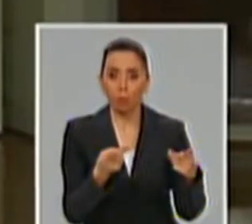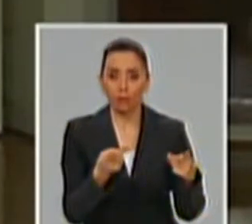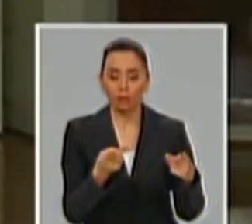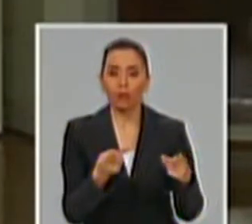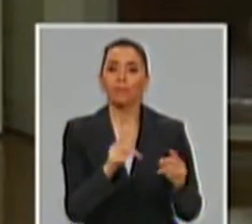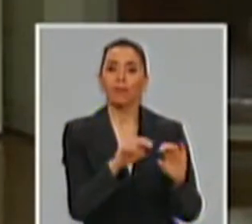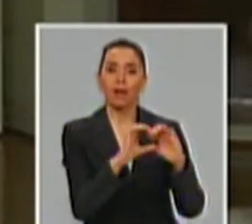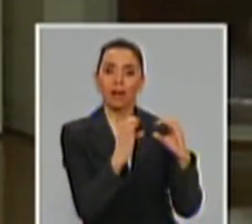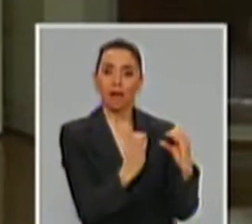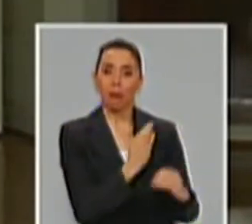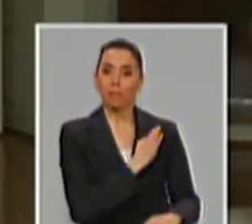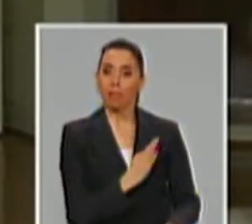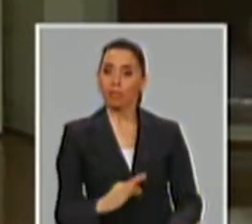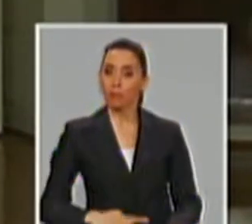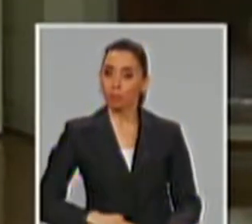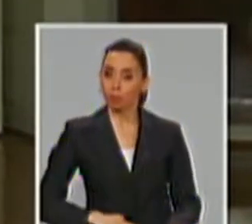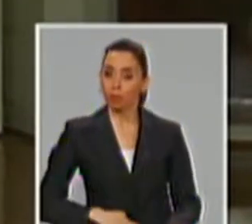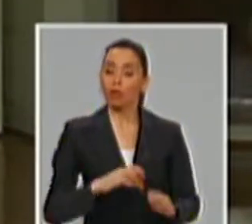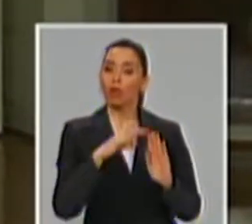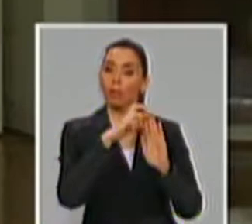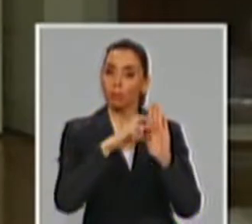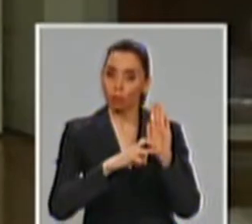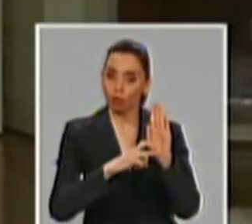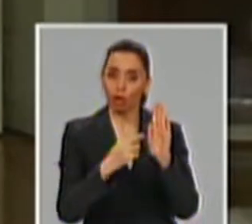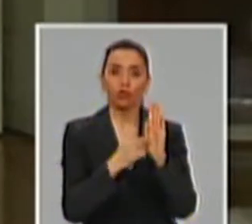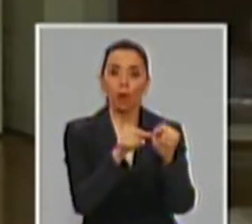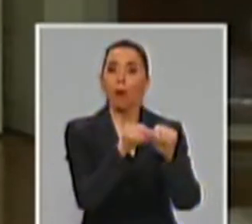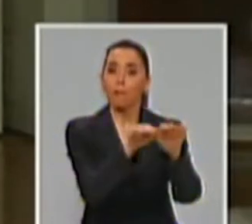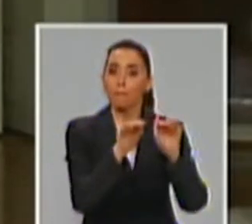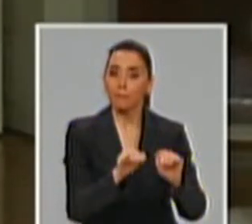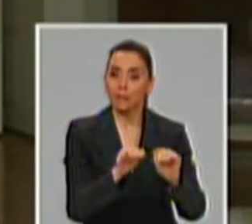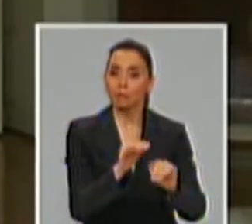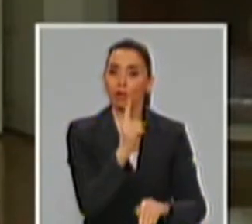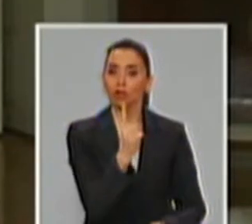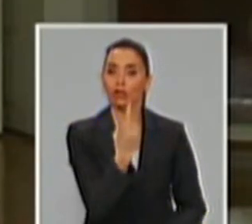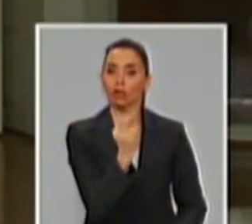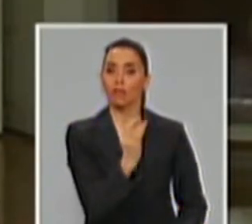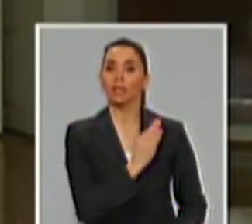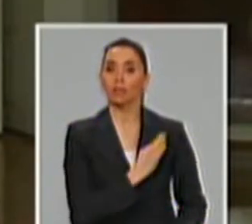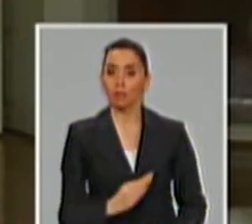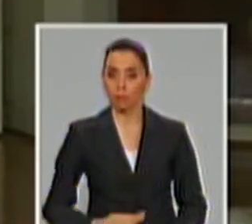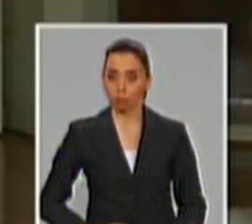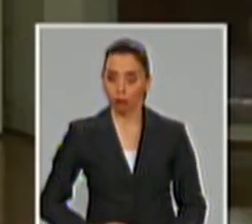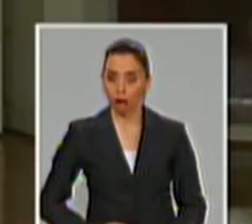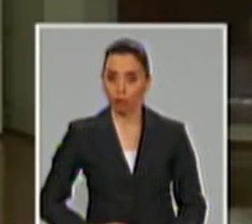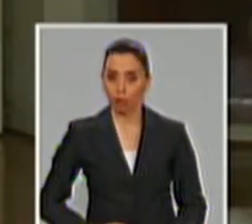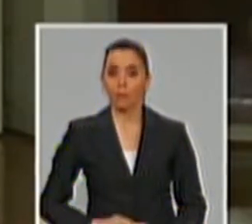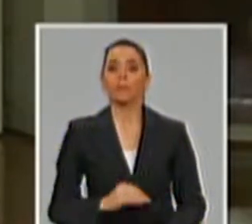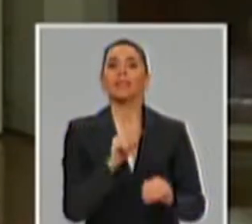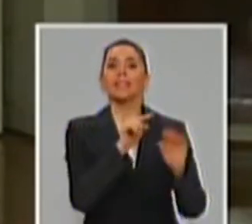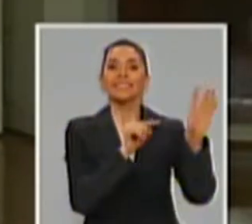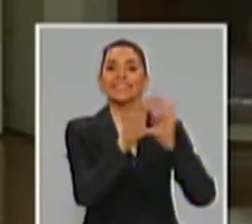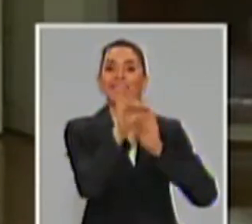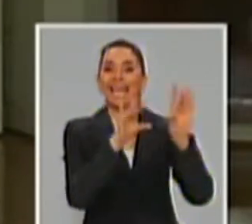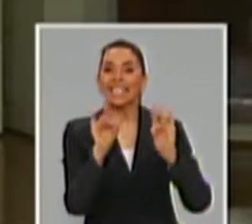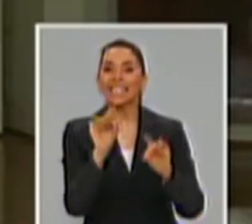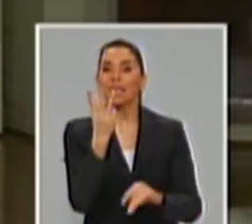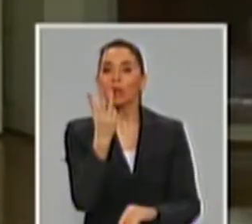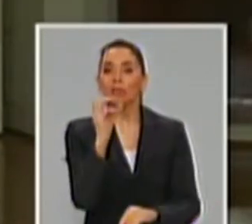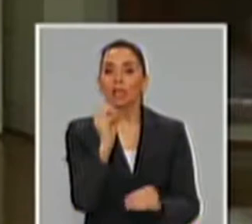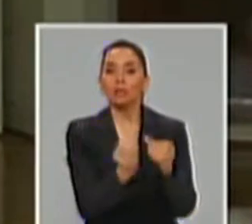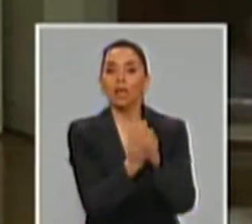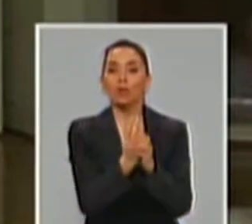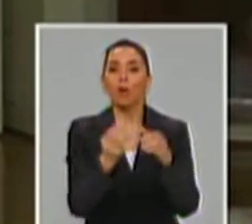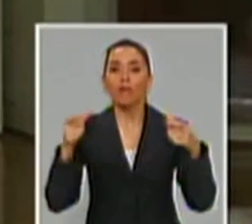a la Cámara de Diputados, el proyecto mantiene sus actuales 120 diputados, los cuales elegirán en 30